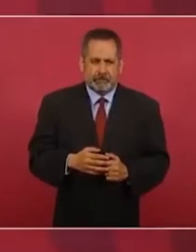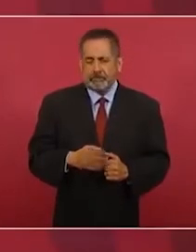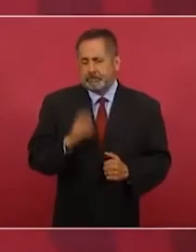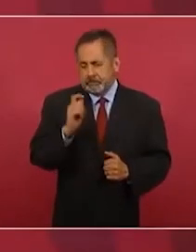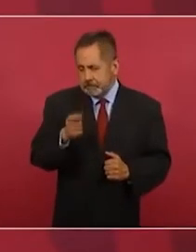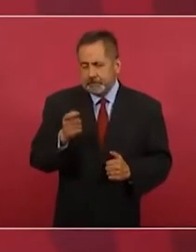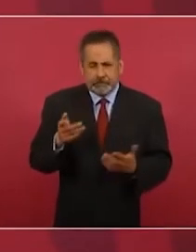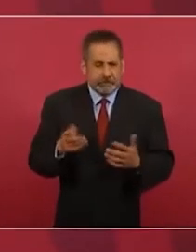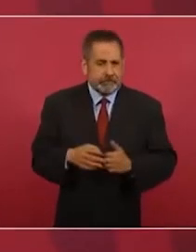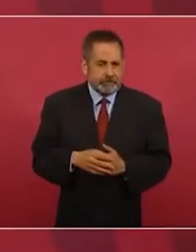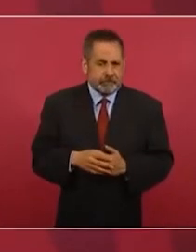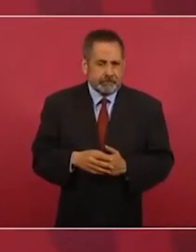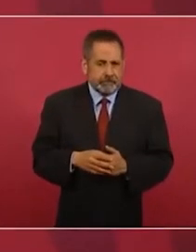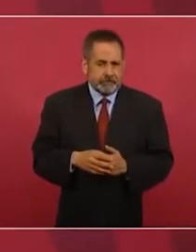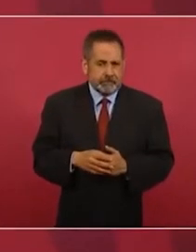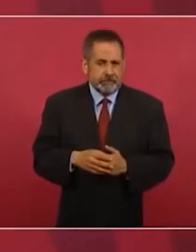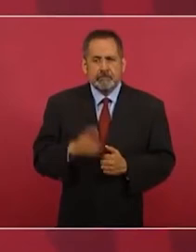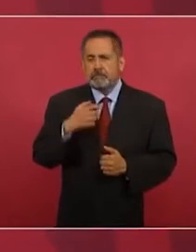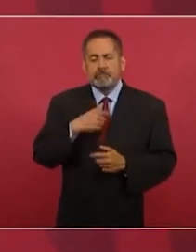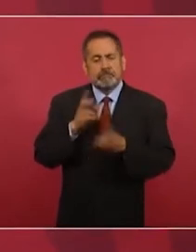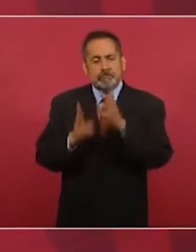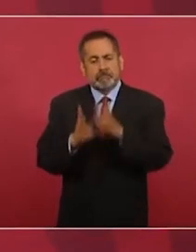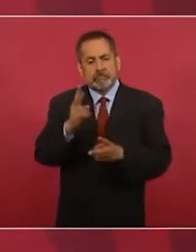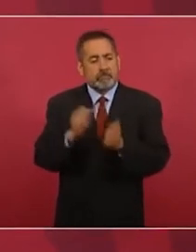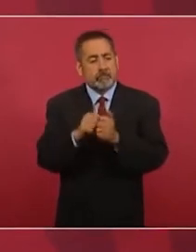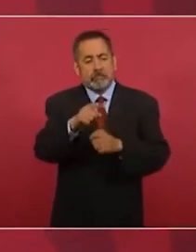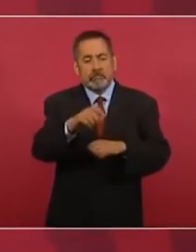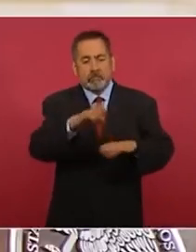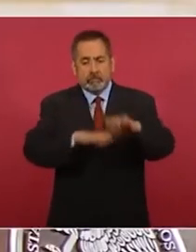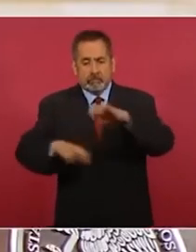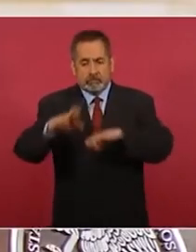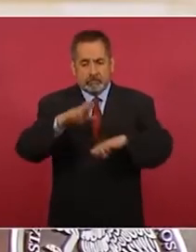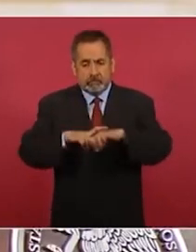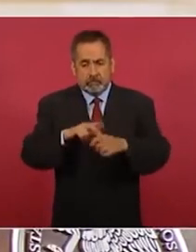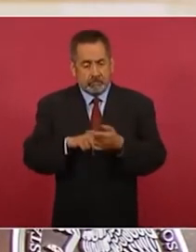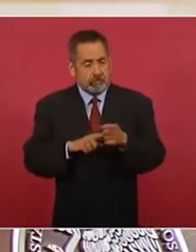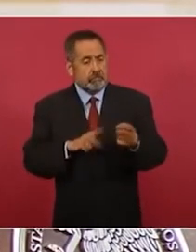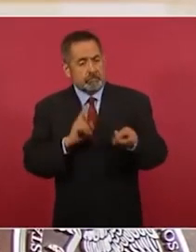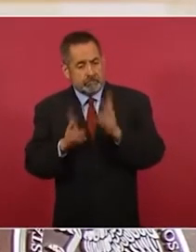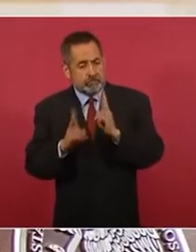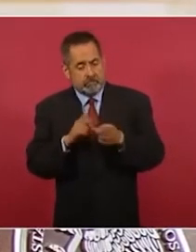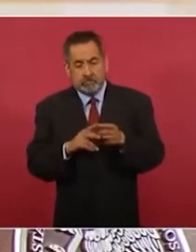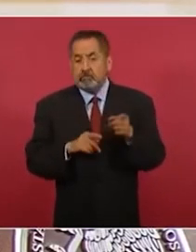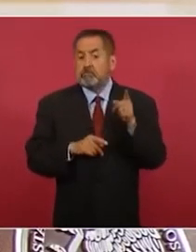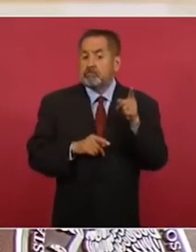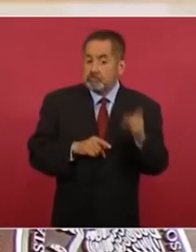eso hablamos con el embajador, que dicho sea de paso, es una